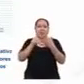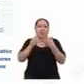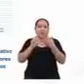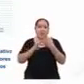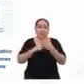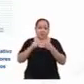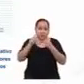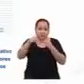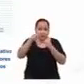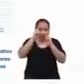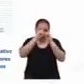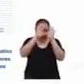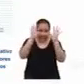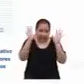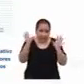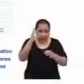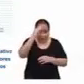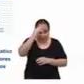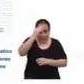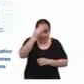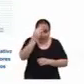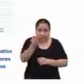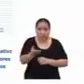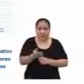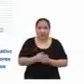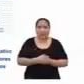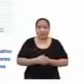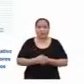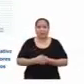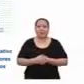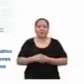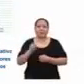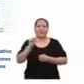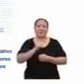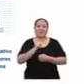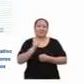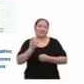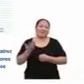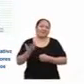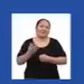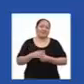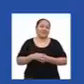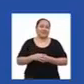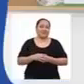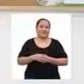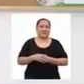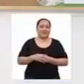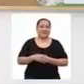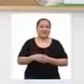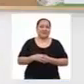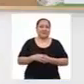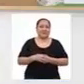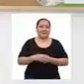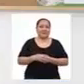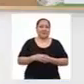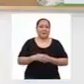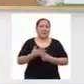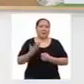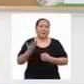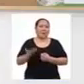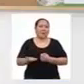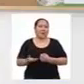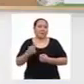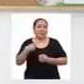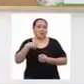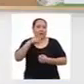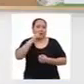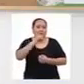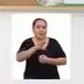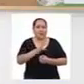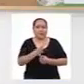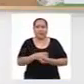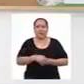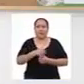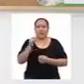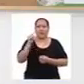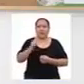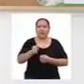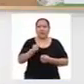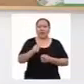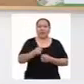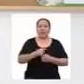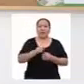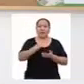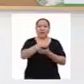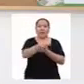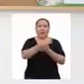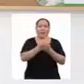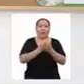tienen claro en casa, chicas y chicos? ¡Claro que sí! Y en lo que se ha mencionado está el